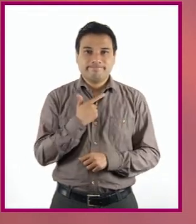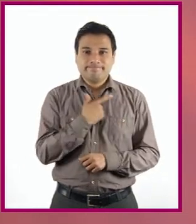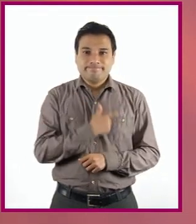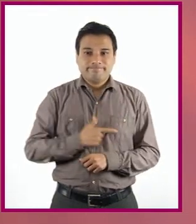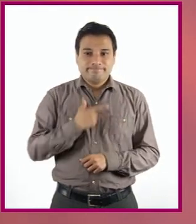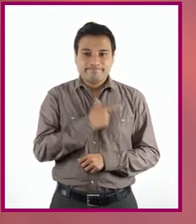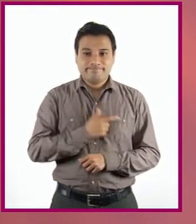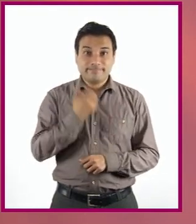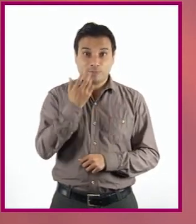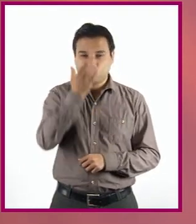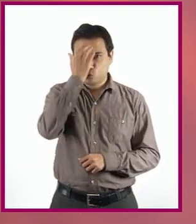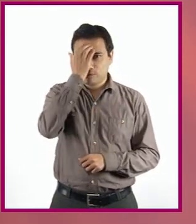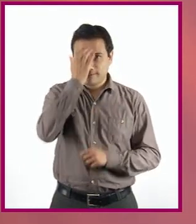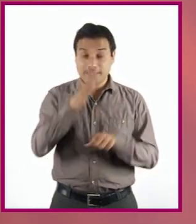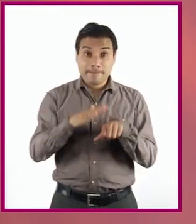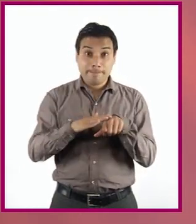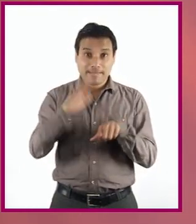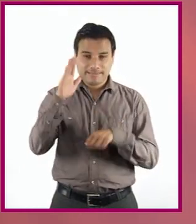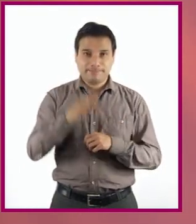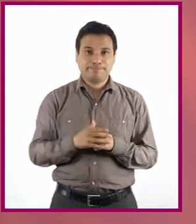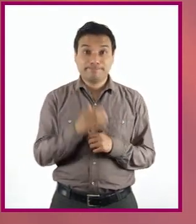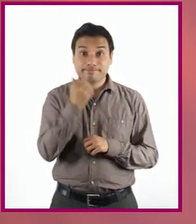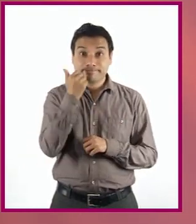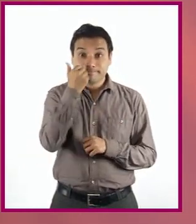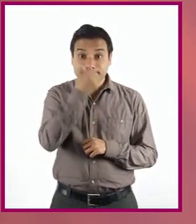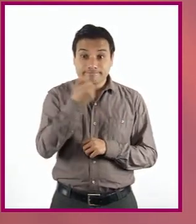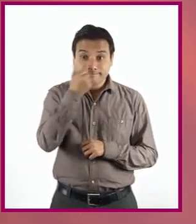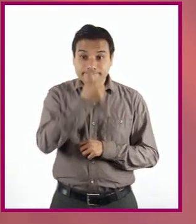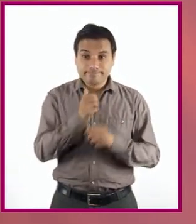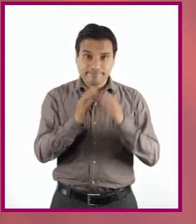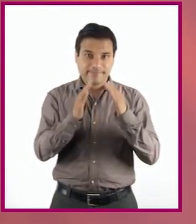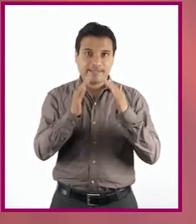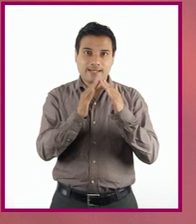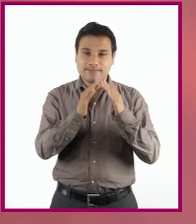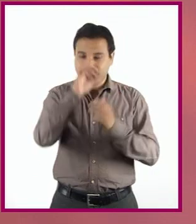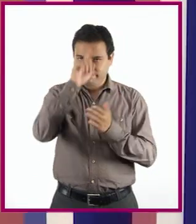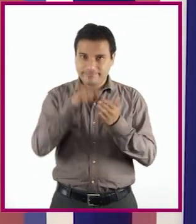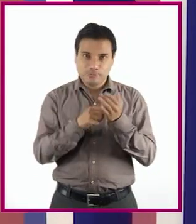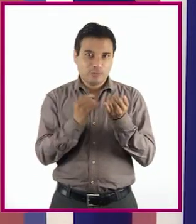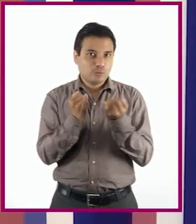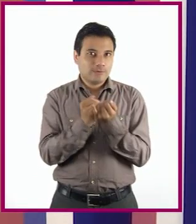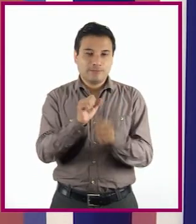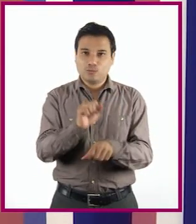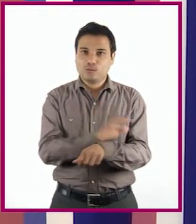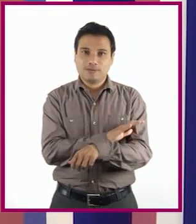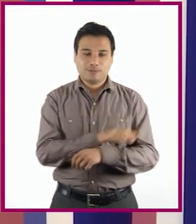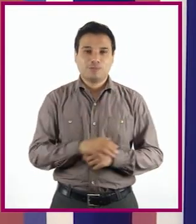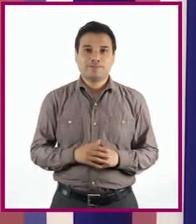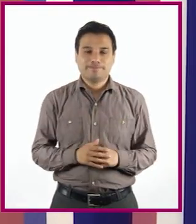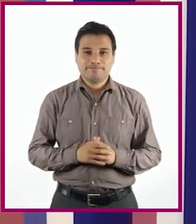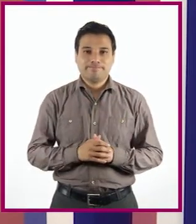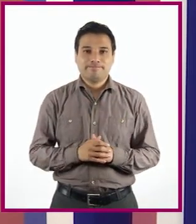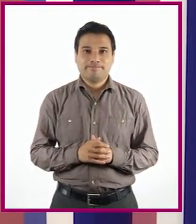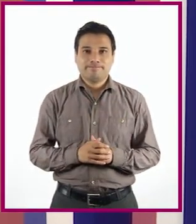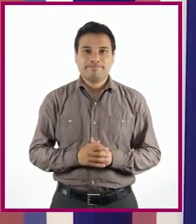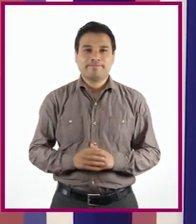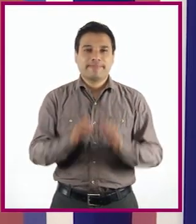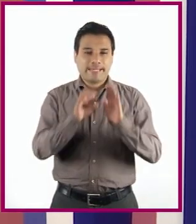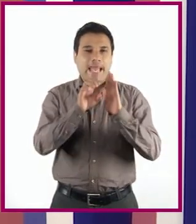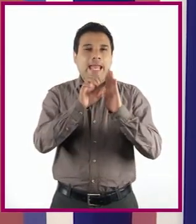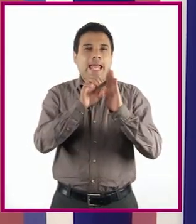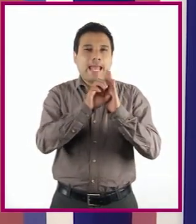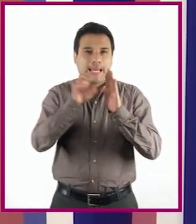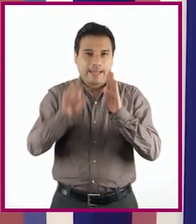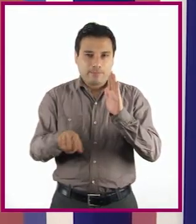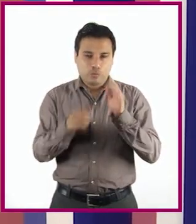y estoy seguro que las y los alumnos en casa están igual de emocionados que yo. Veamos como ejemplo el